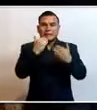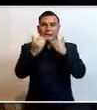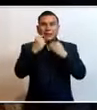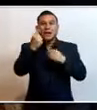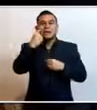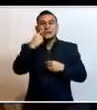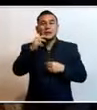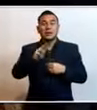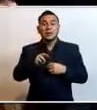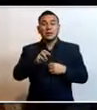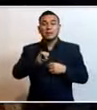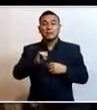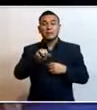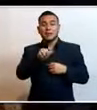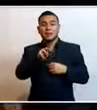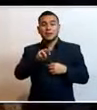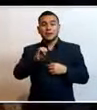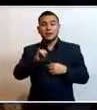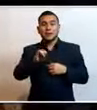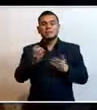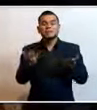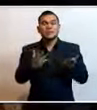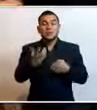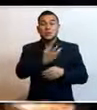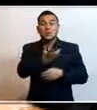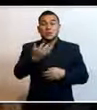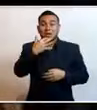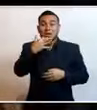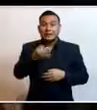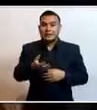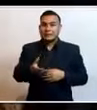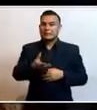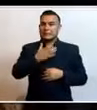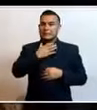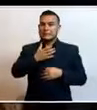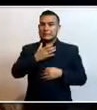2 de la tarde, hasta la hora del vuelo, un vuelo que no existe.